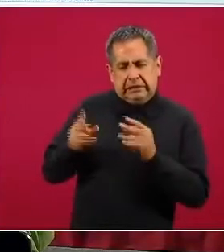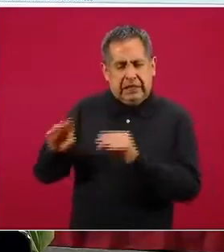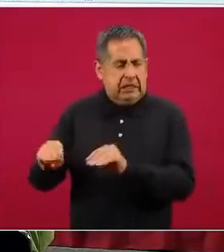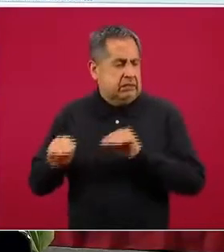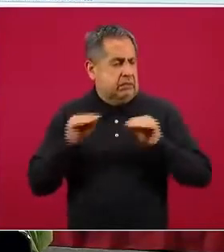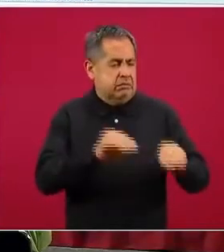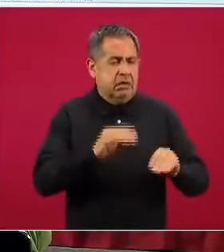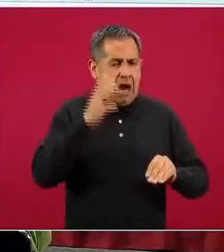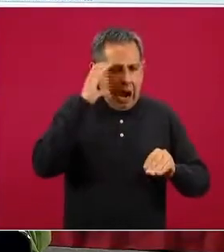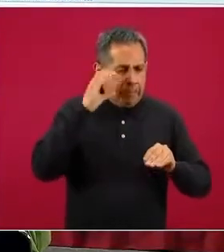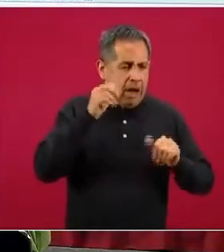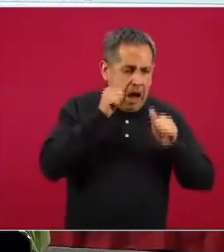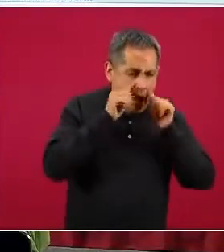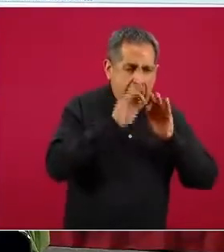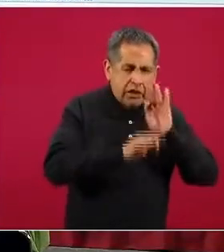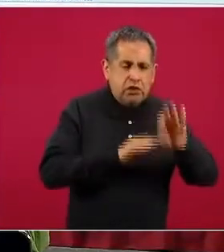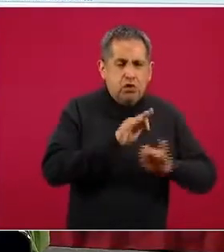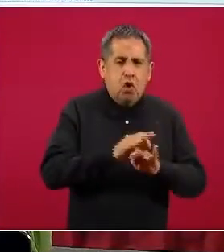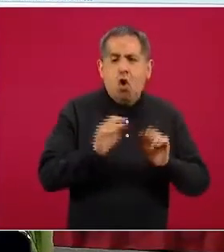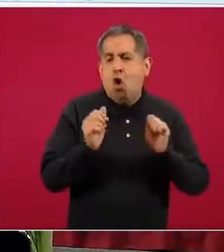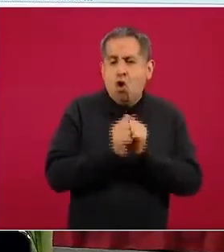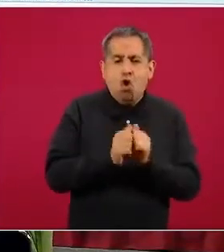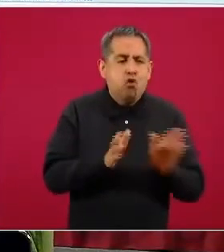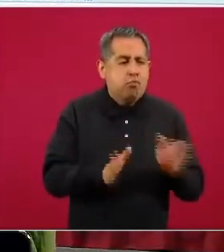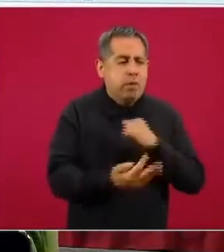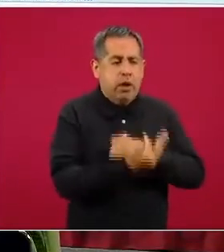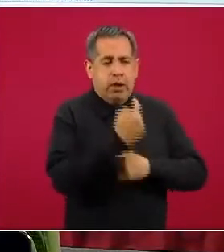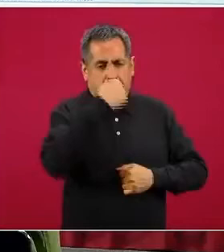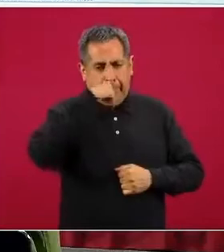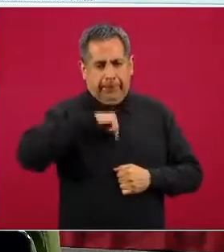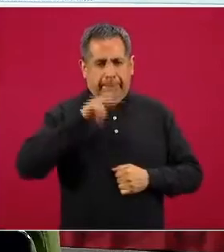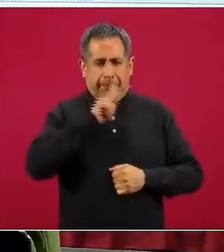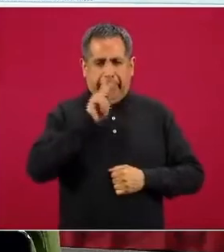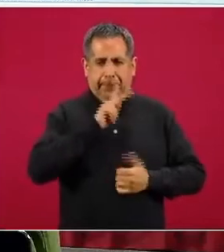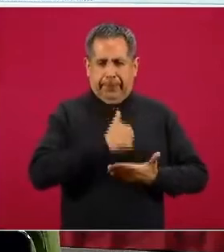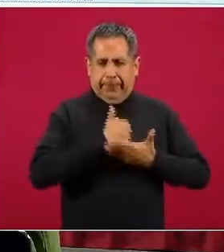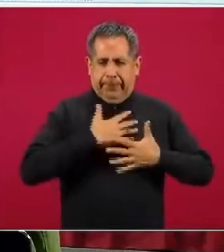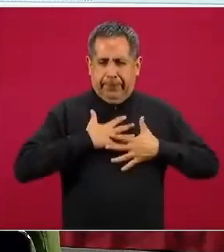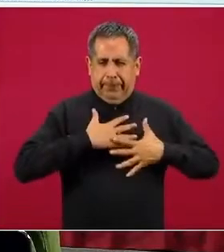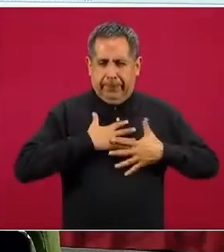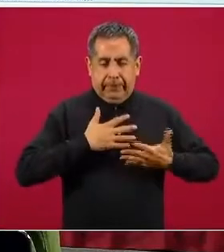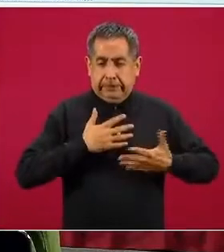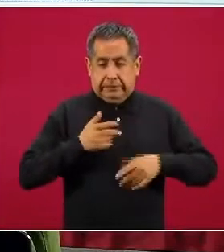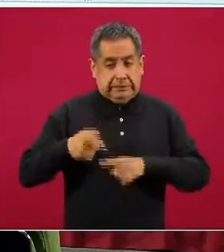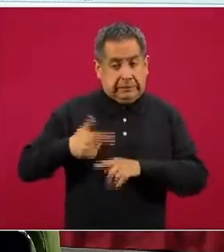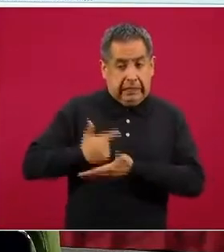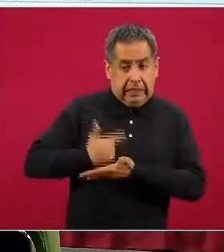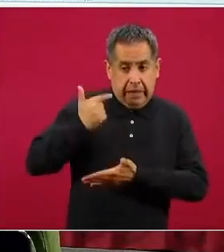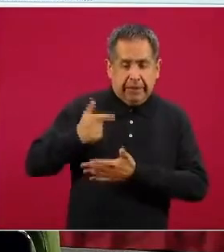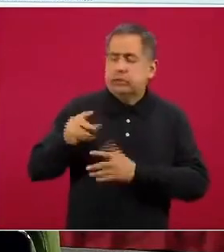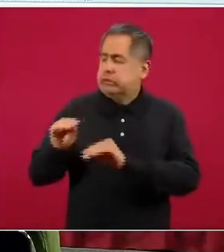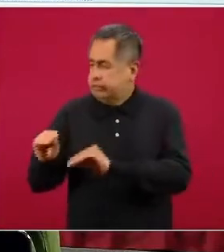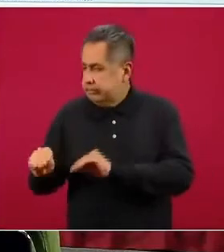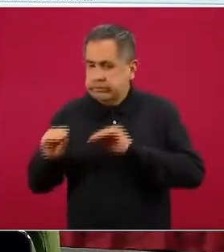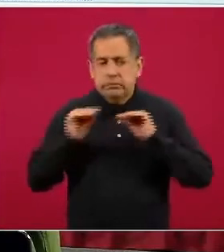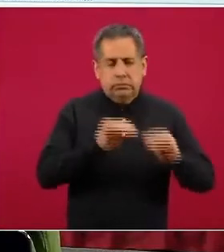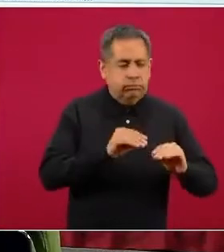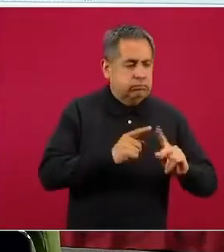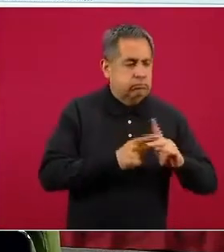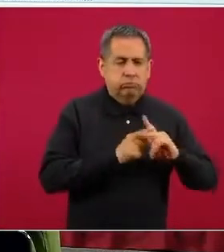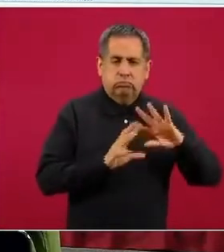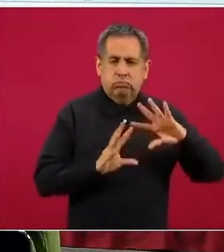ya sea una cama general o una cama con ventilador, porque su condición respiratoria así